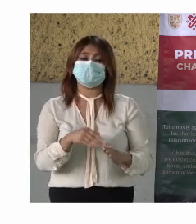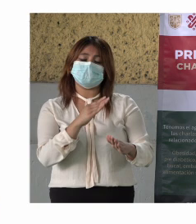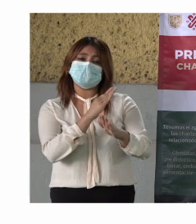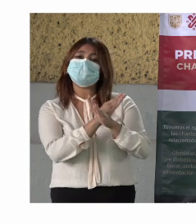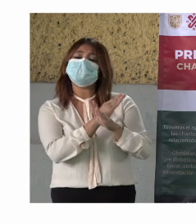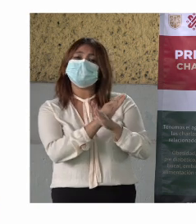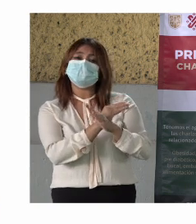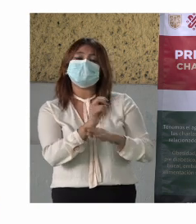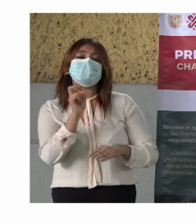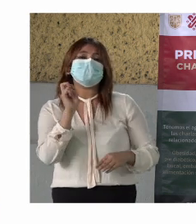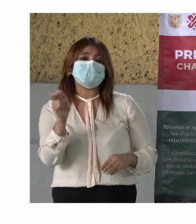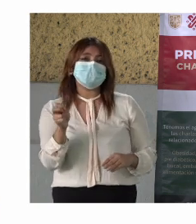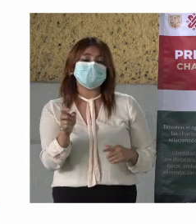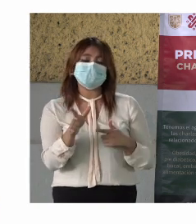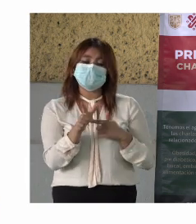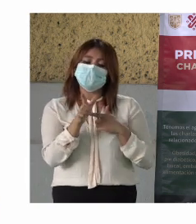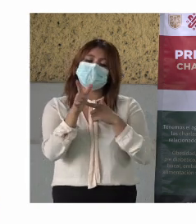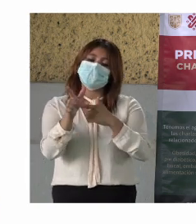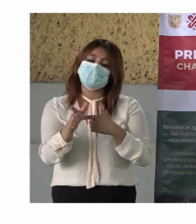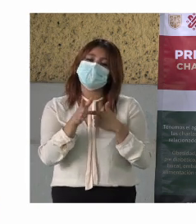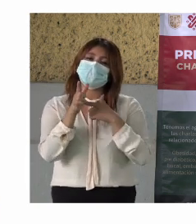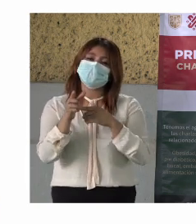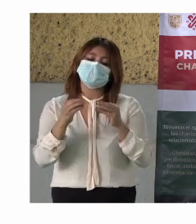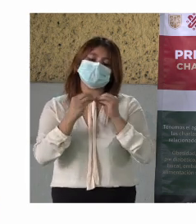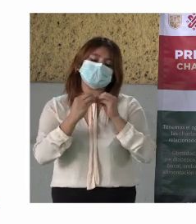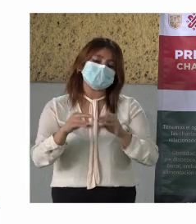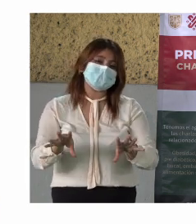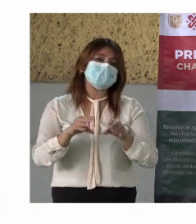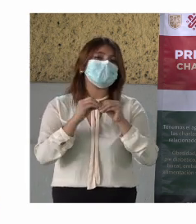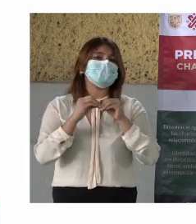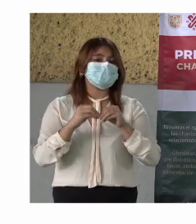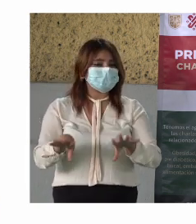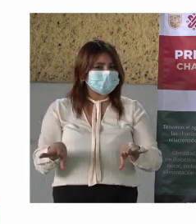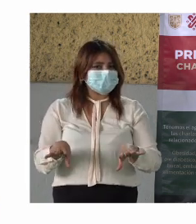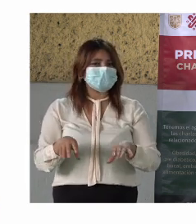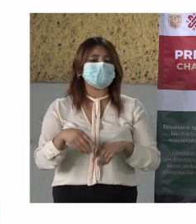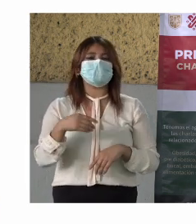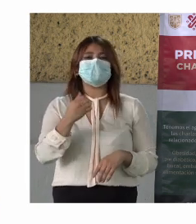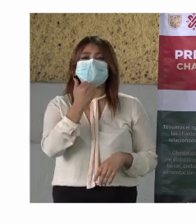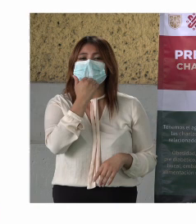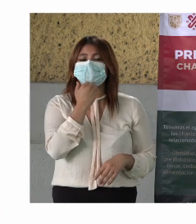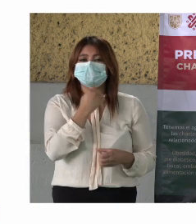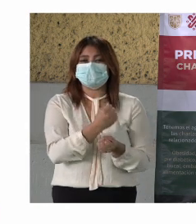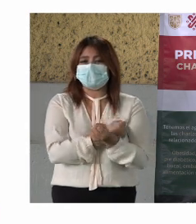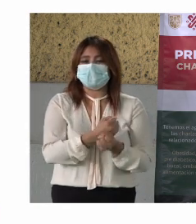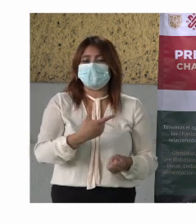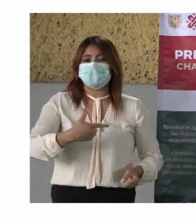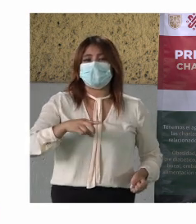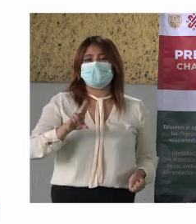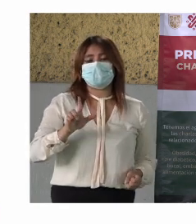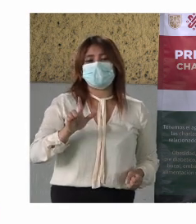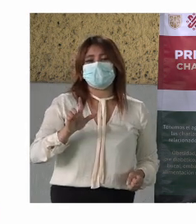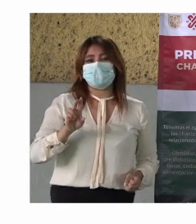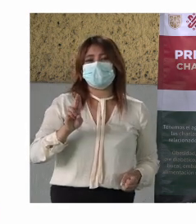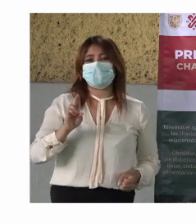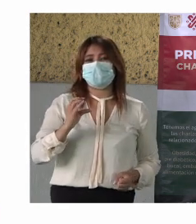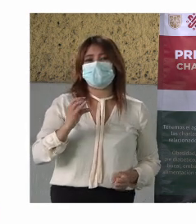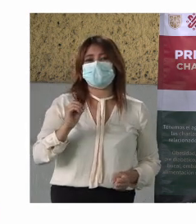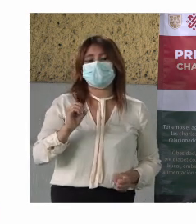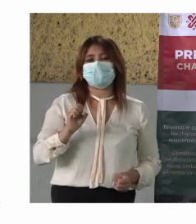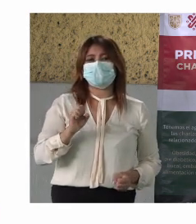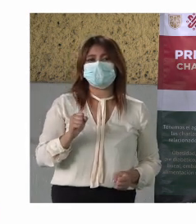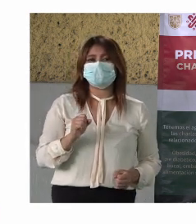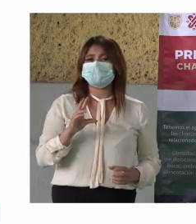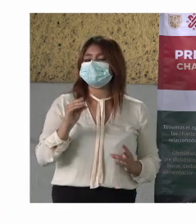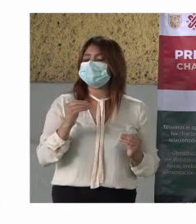es ayudar a seguir tirando glucosa por el riñón, ayudar a que estos valores de glucosa ya no estén tan altos en nuestro